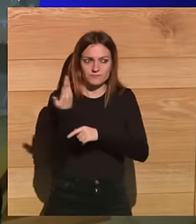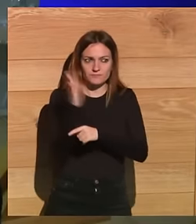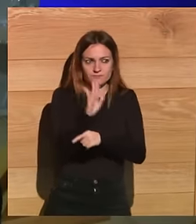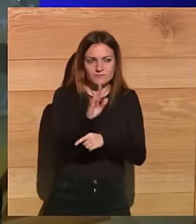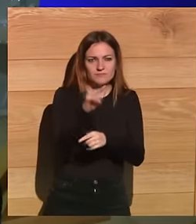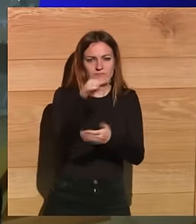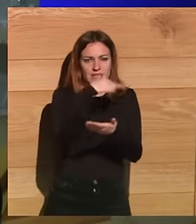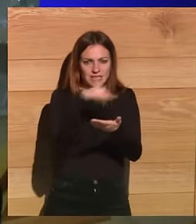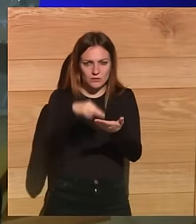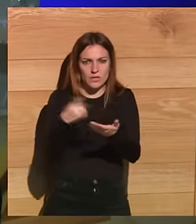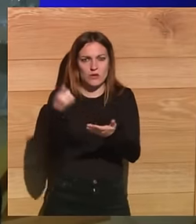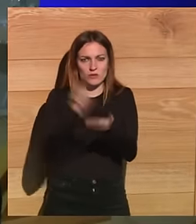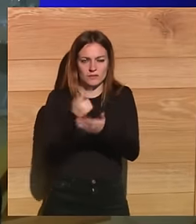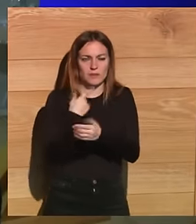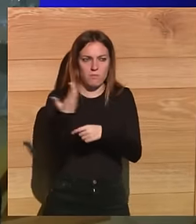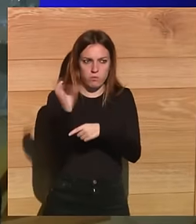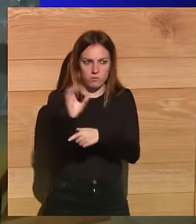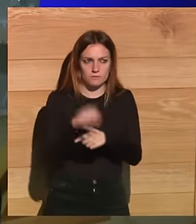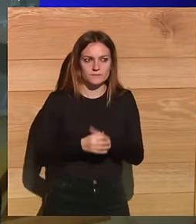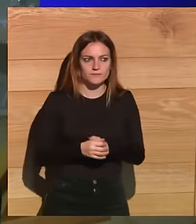de la lectura otra vez.